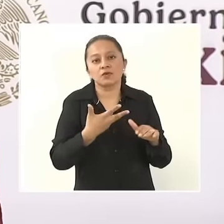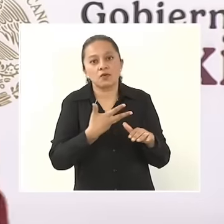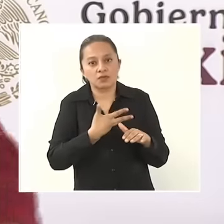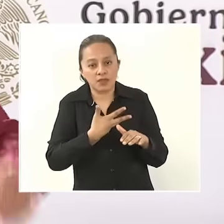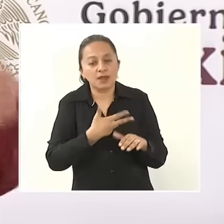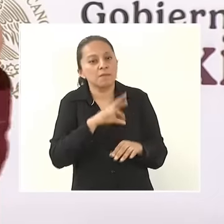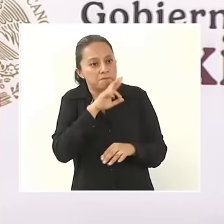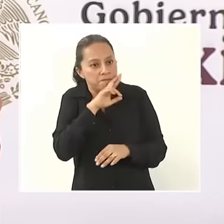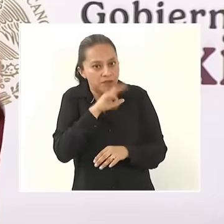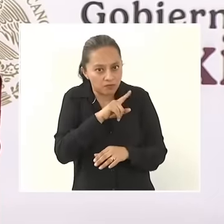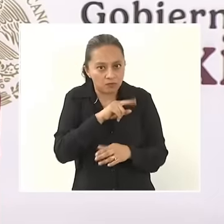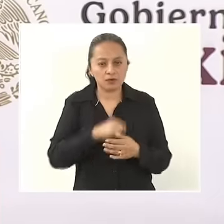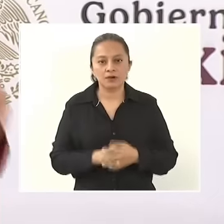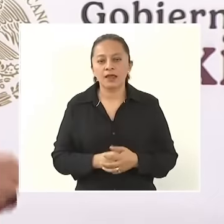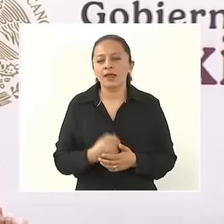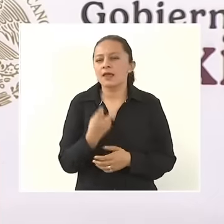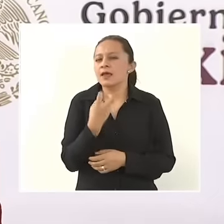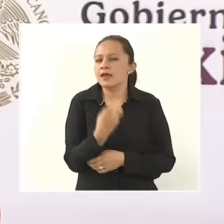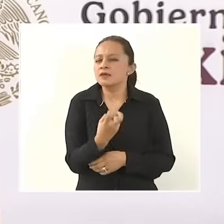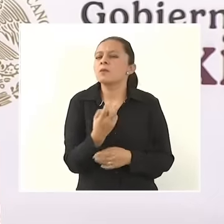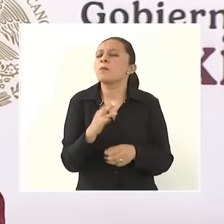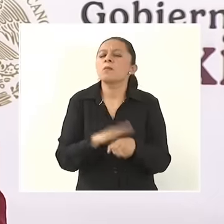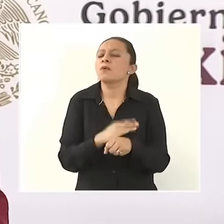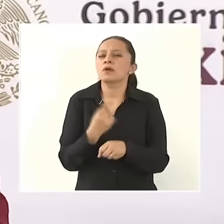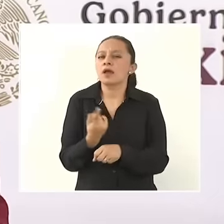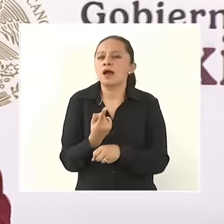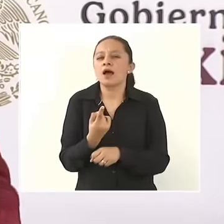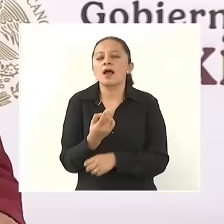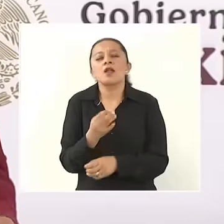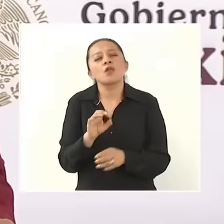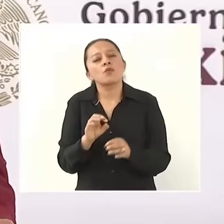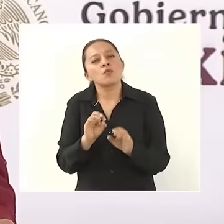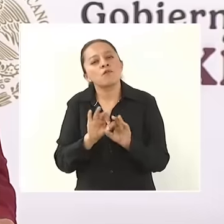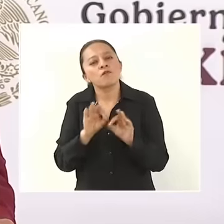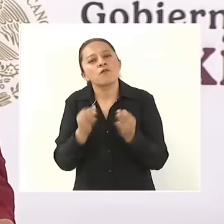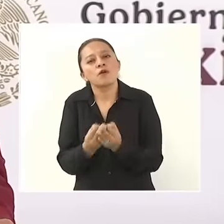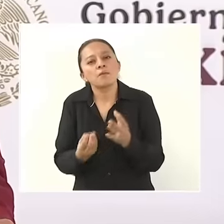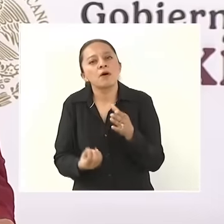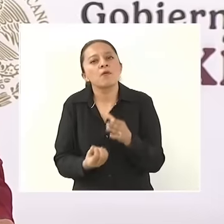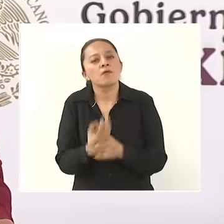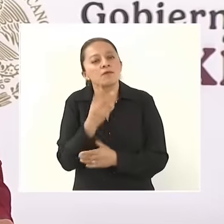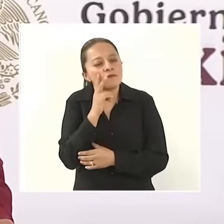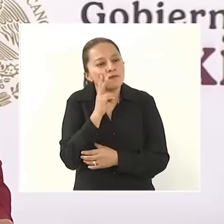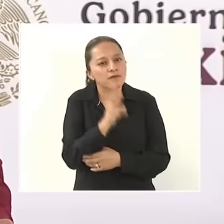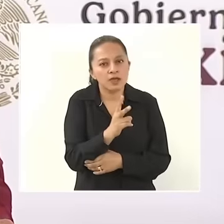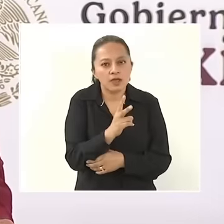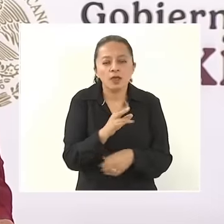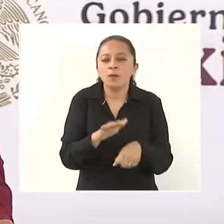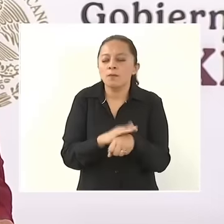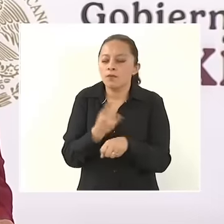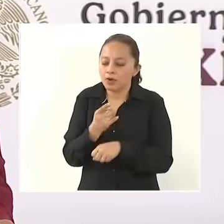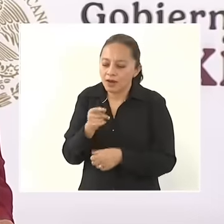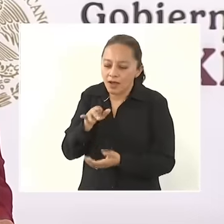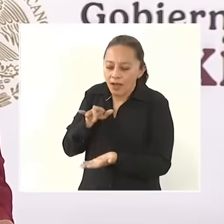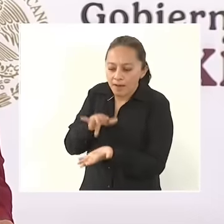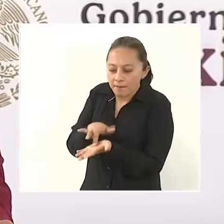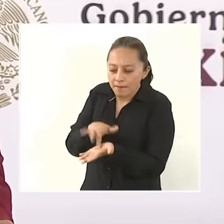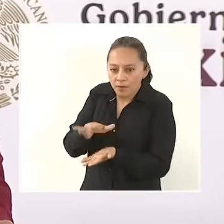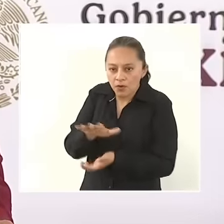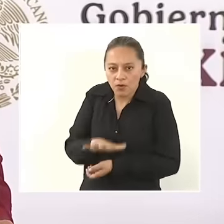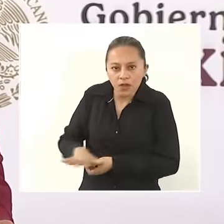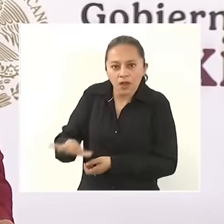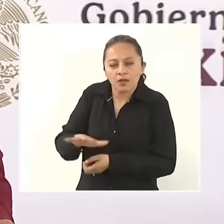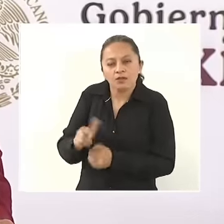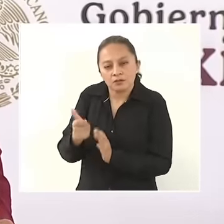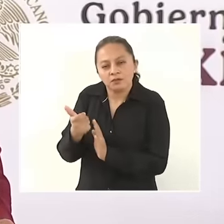eso es gracias a una nueva visión. Que cuando se apoya al que menos tiene, hay prosperidad